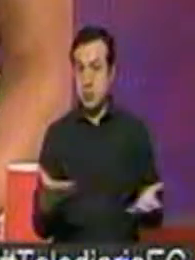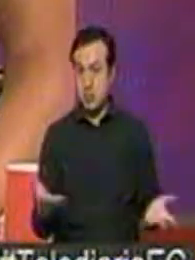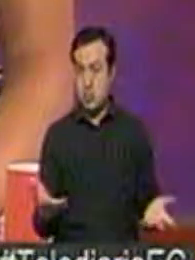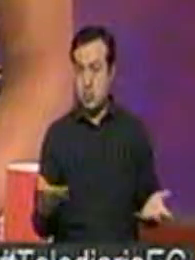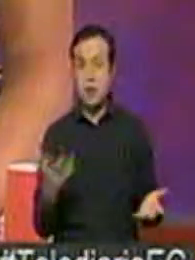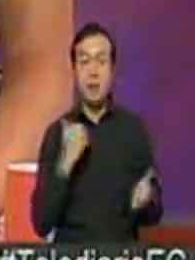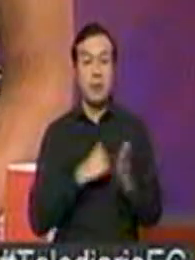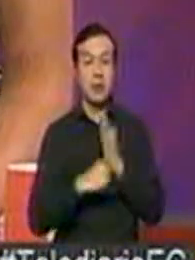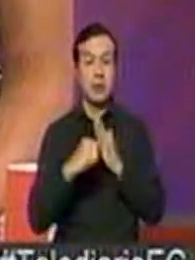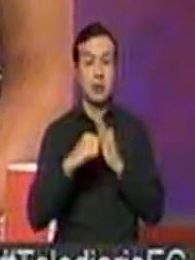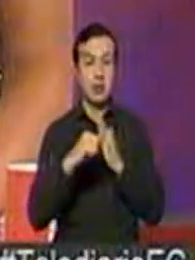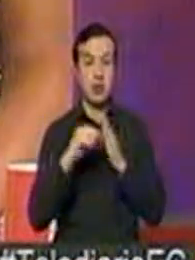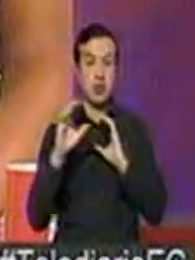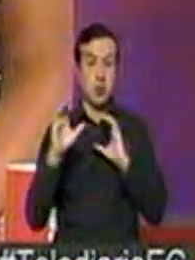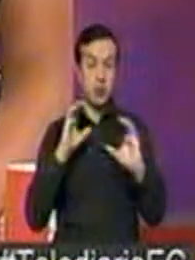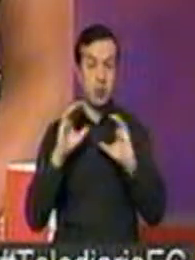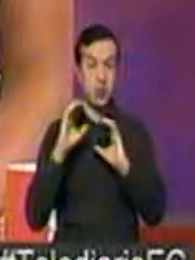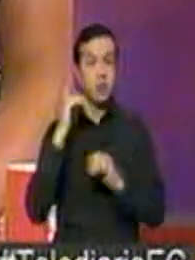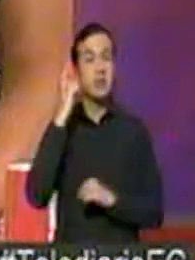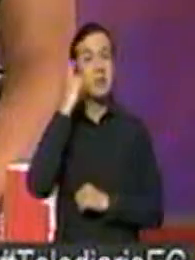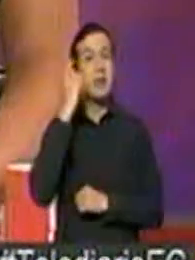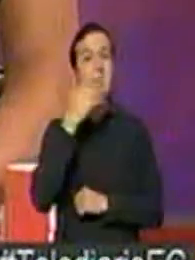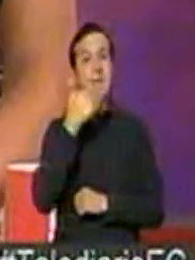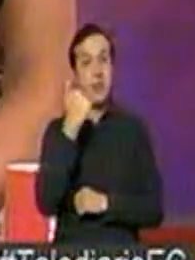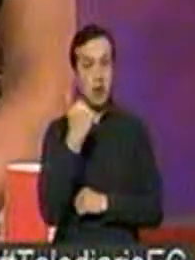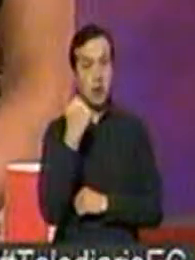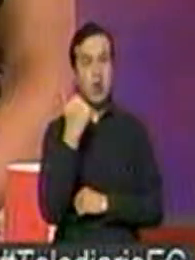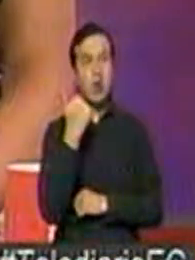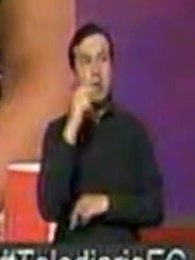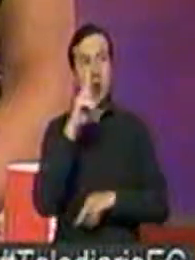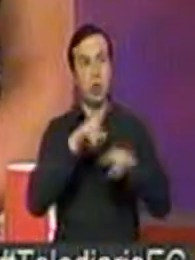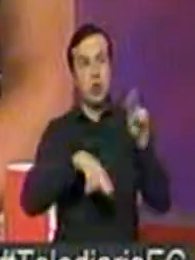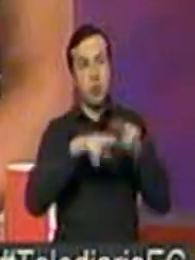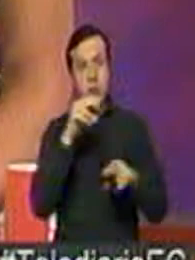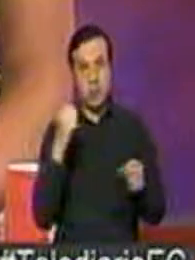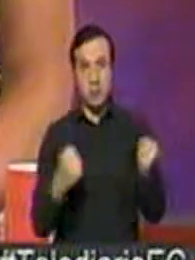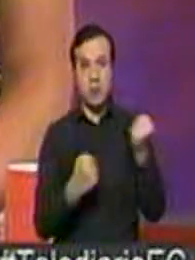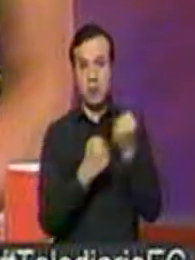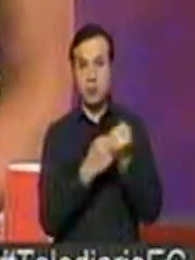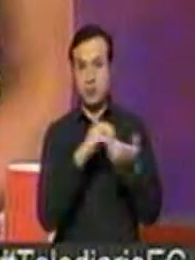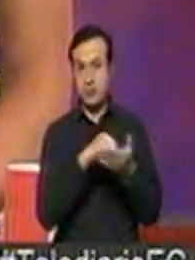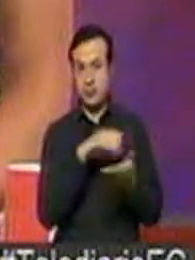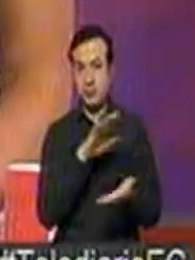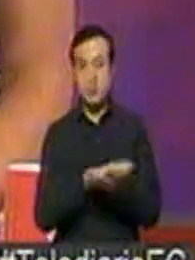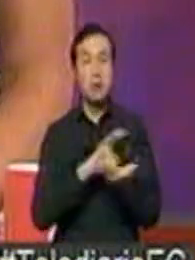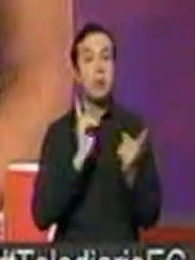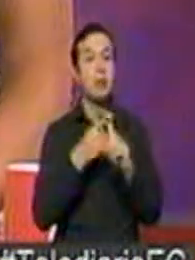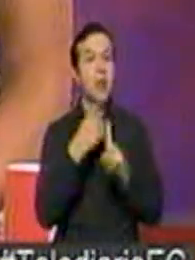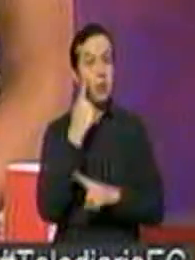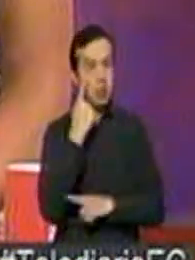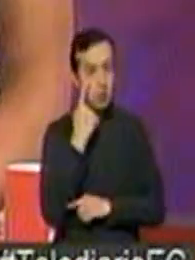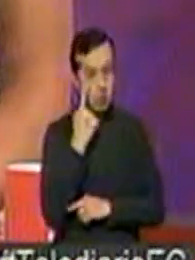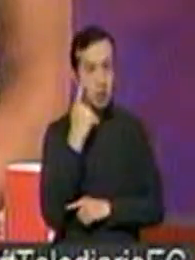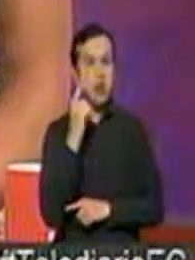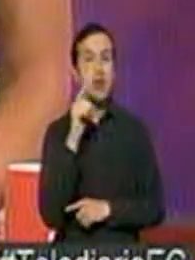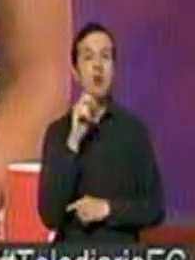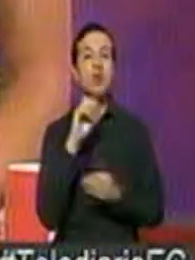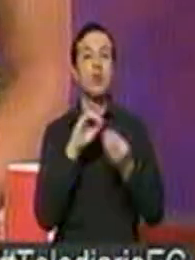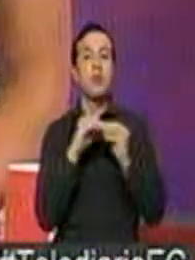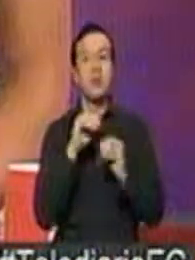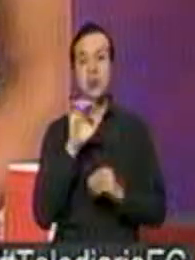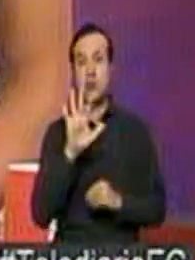parte, el Ministerio de Telecomunicaciones ofreció mejorar la infraestructura para garantizar la aplicación de las primeras pruebas con tecnología llamada